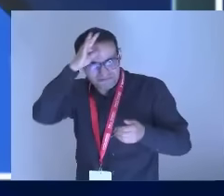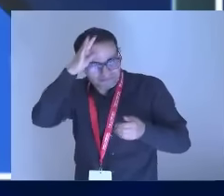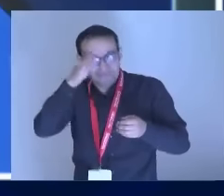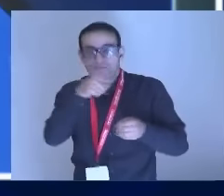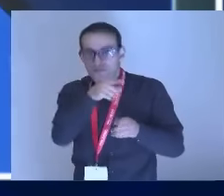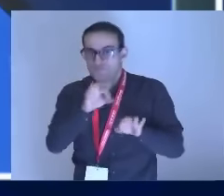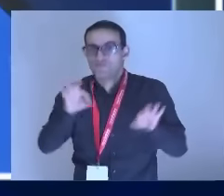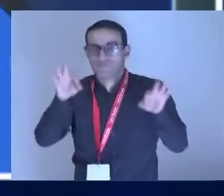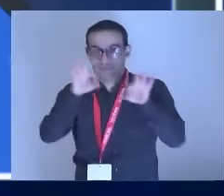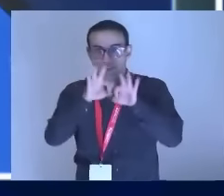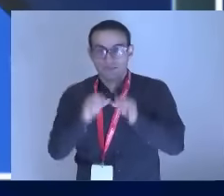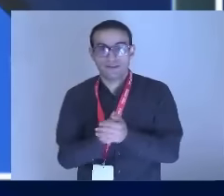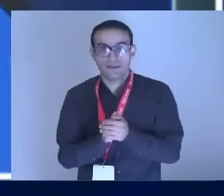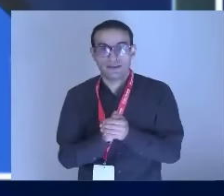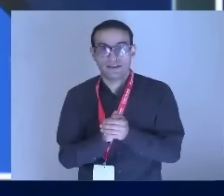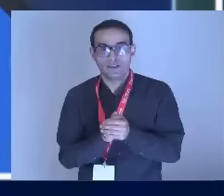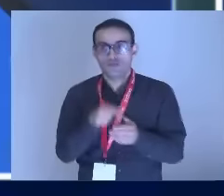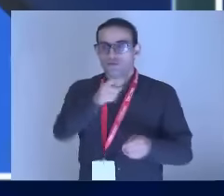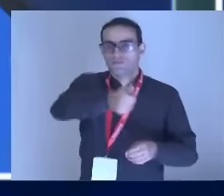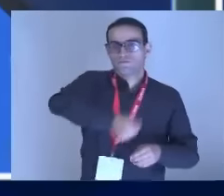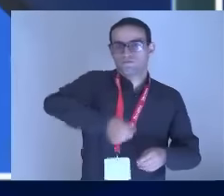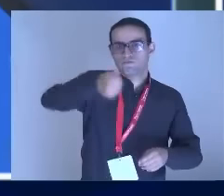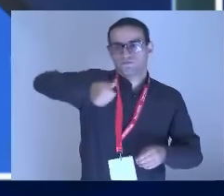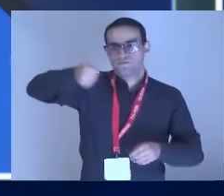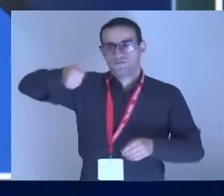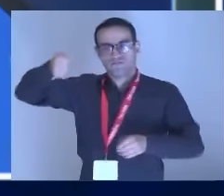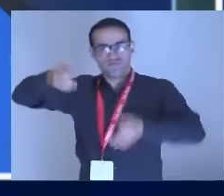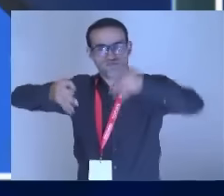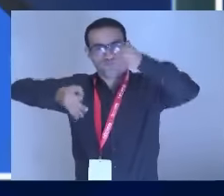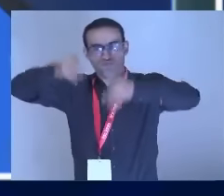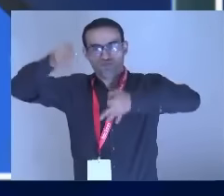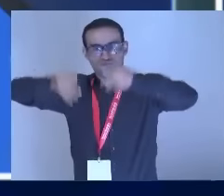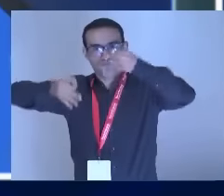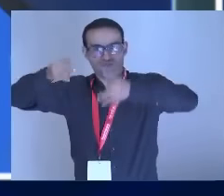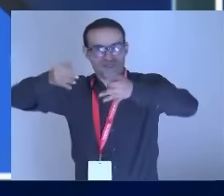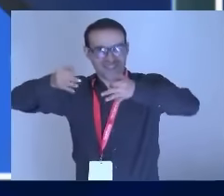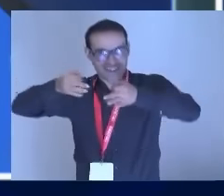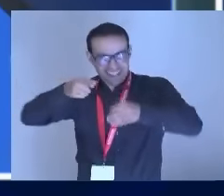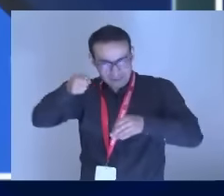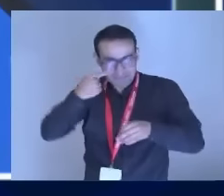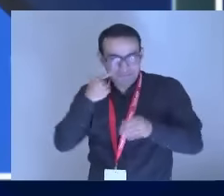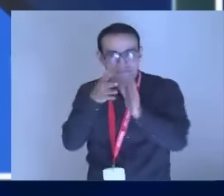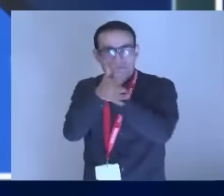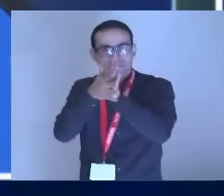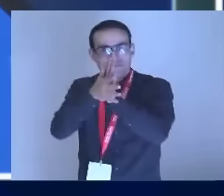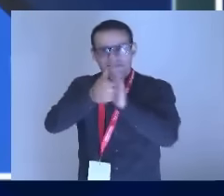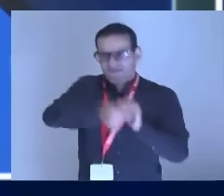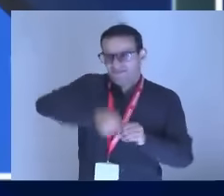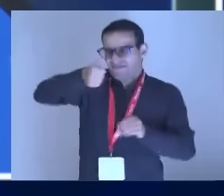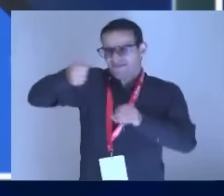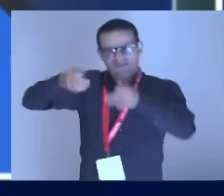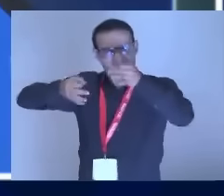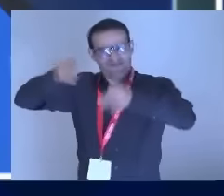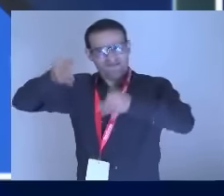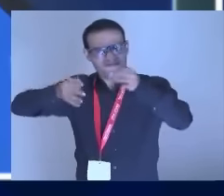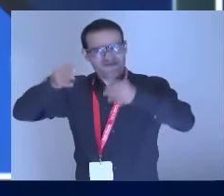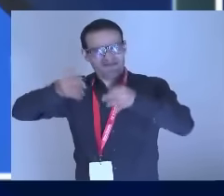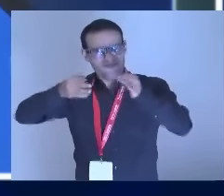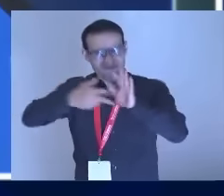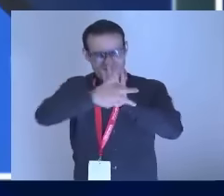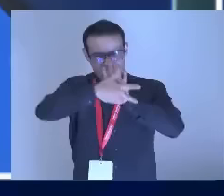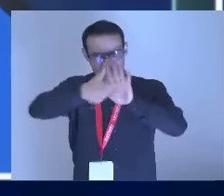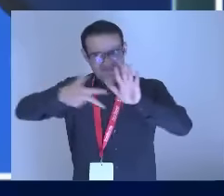el papel de las altas cortes solo para poner un ejemplo la corte constitucional que debe ejercer control de